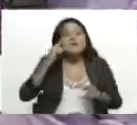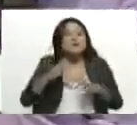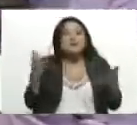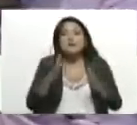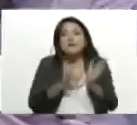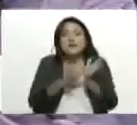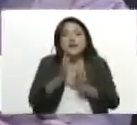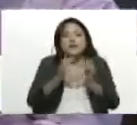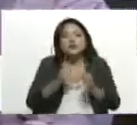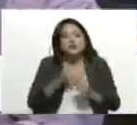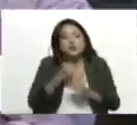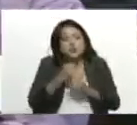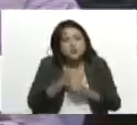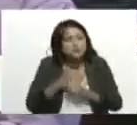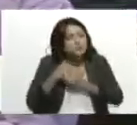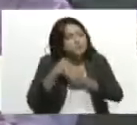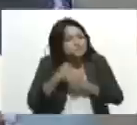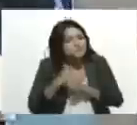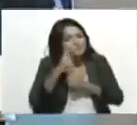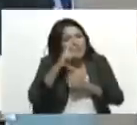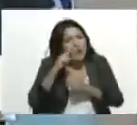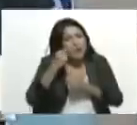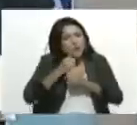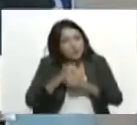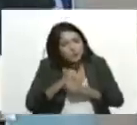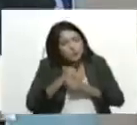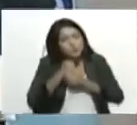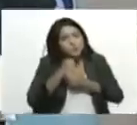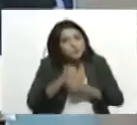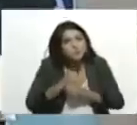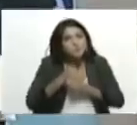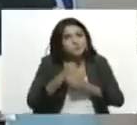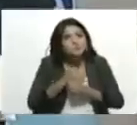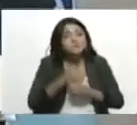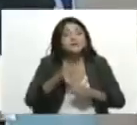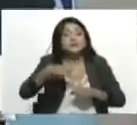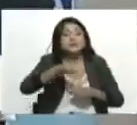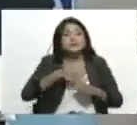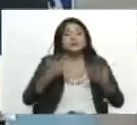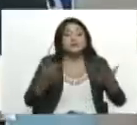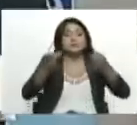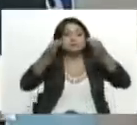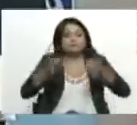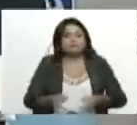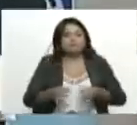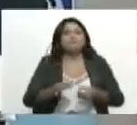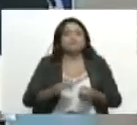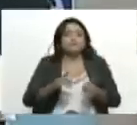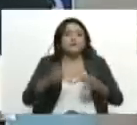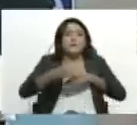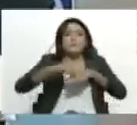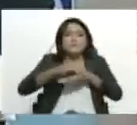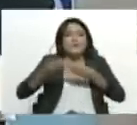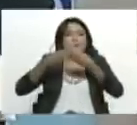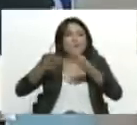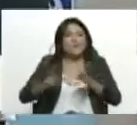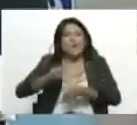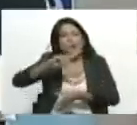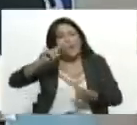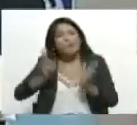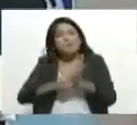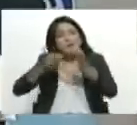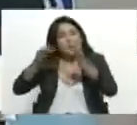hay confianza hay prestigio hay consolidación de una institución clave para la democracia